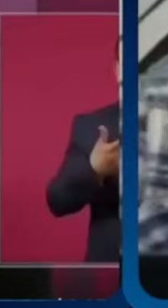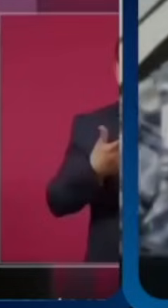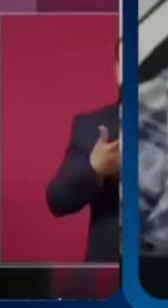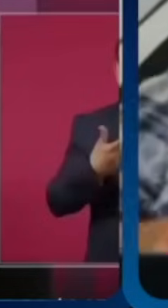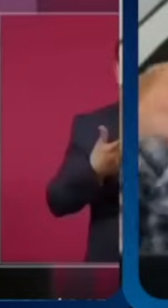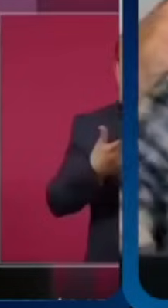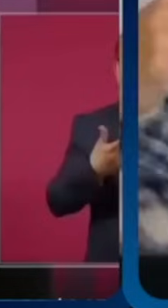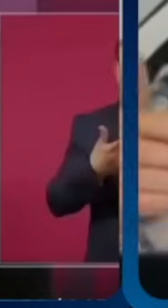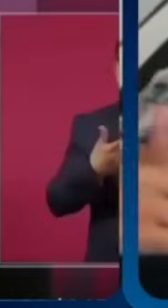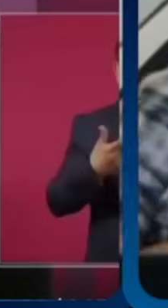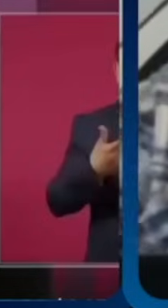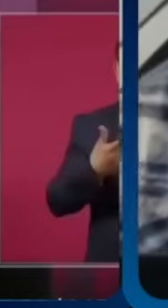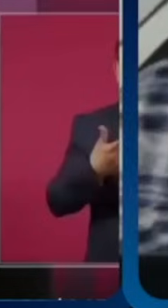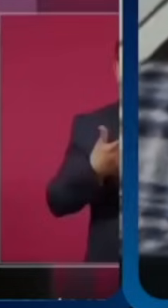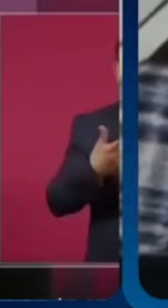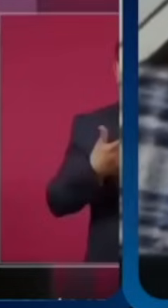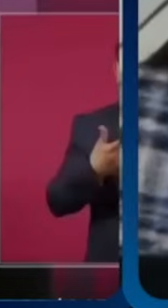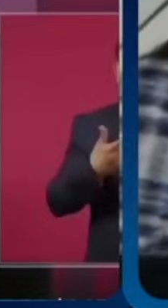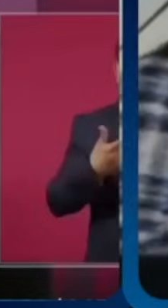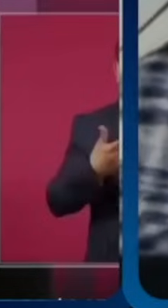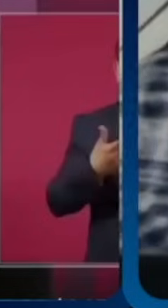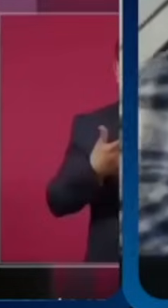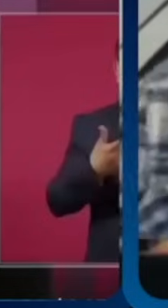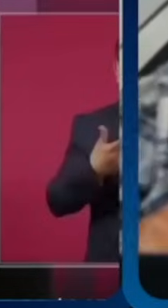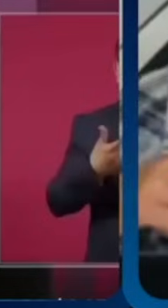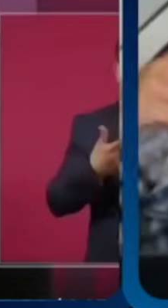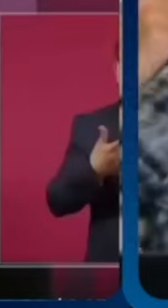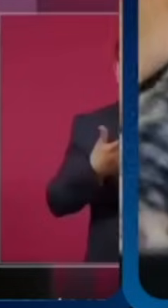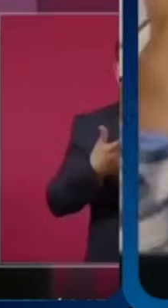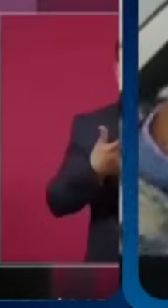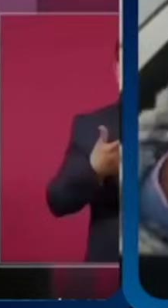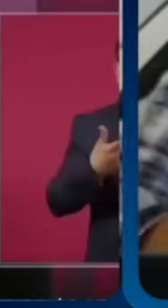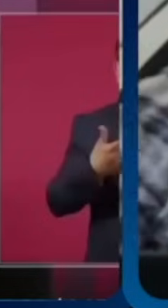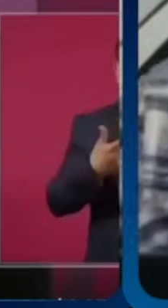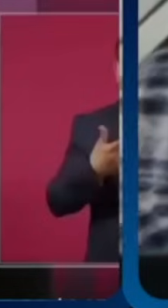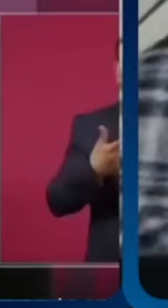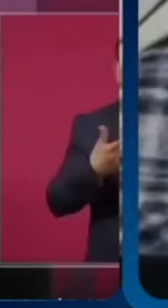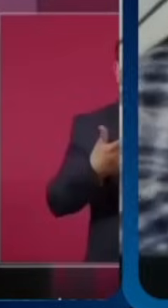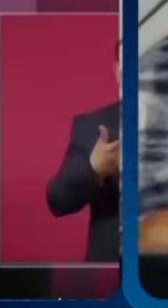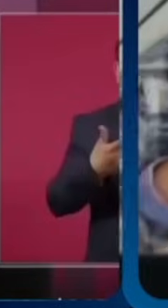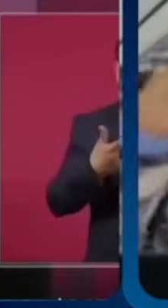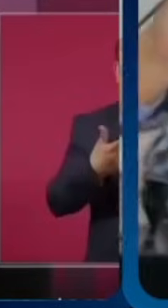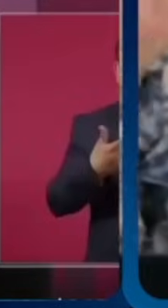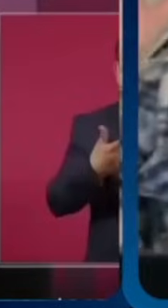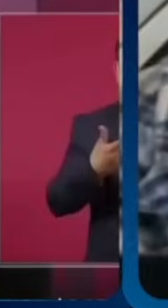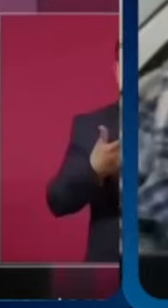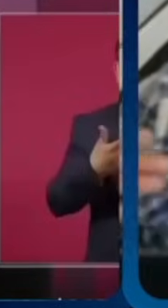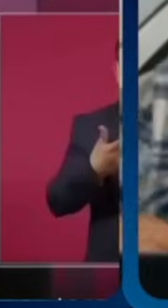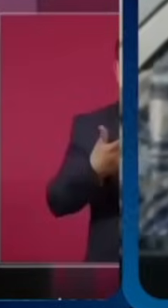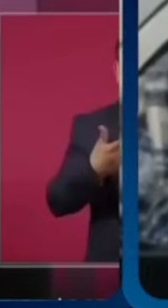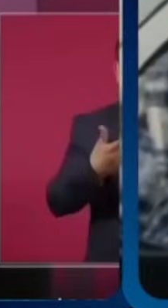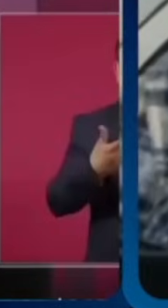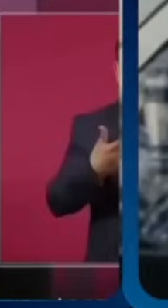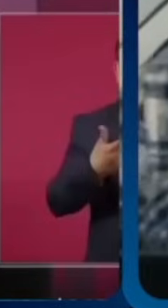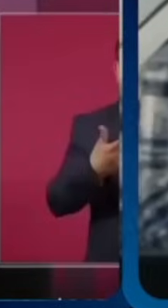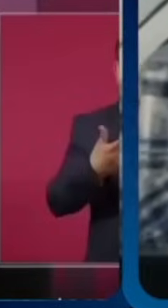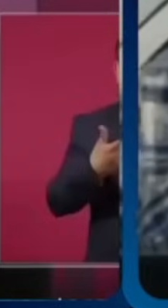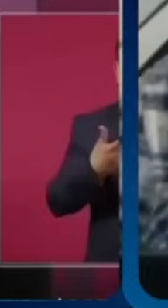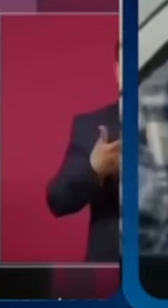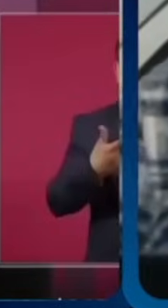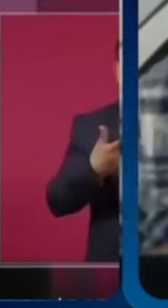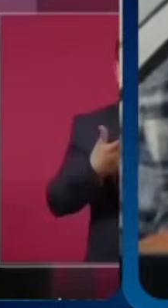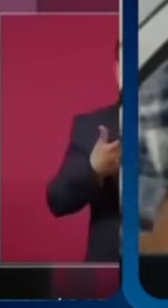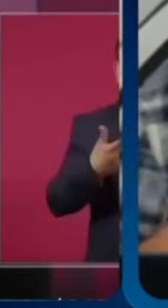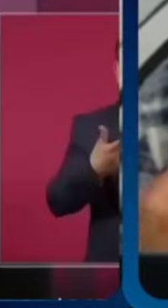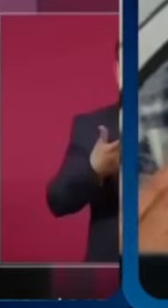para irse a las Europas a pasar la Navidad, para irse a otras partes del mundo y que esa lana,